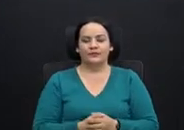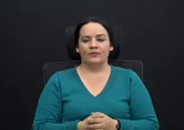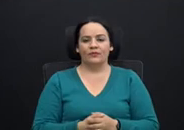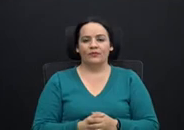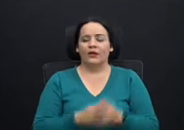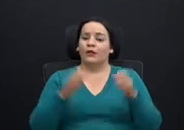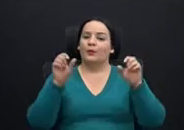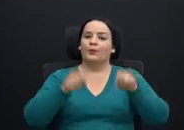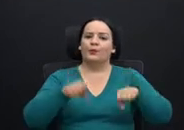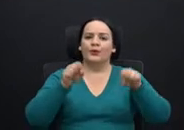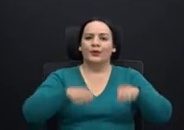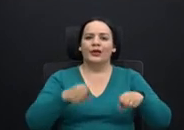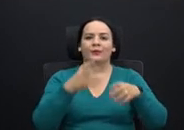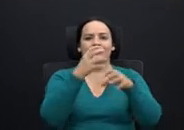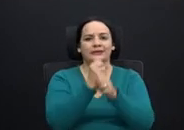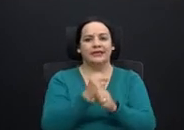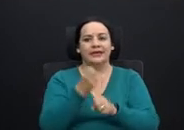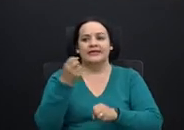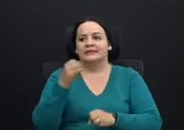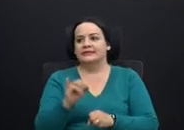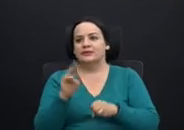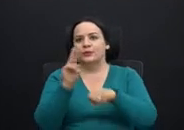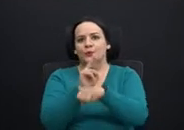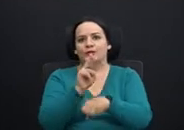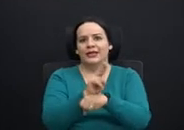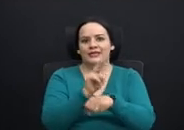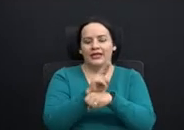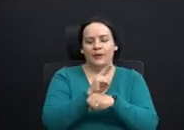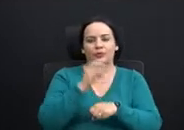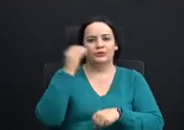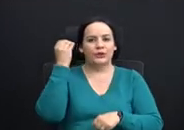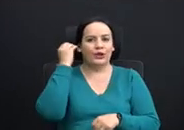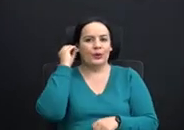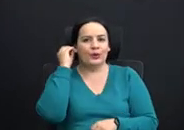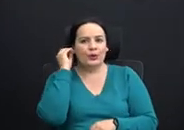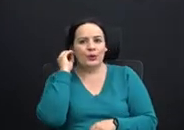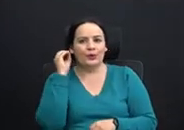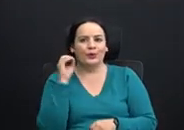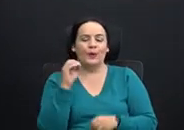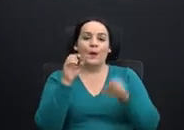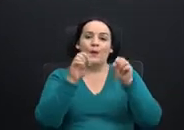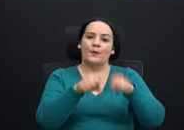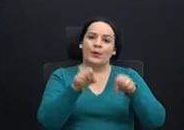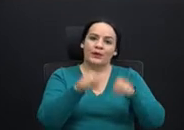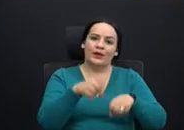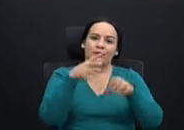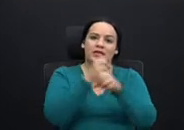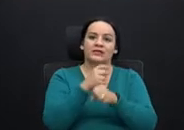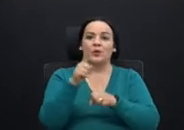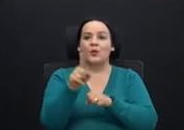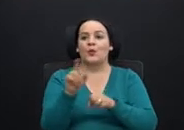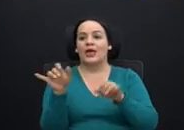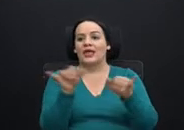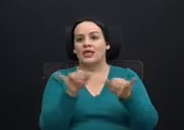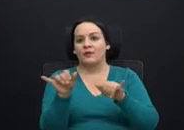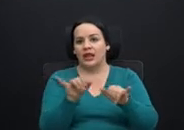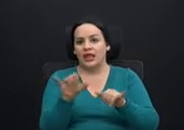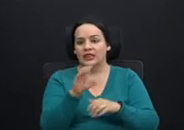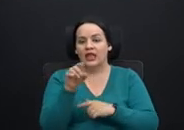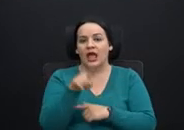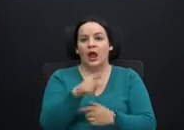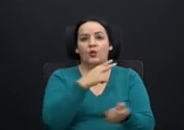¿Qué podríamos hacer, digamos, si utilizáramos el oro? Podríamos hacer, digamos, un equivalente al hospital de